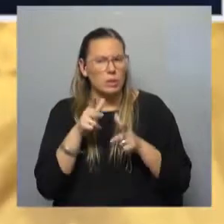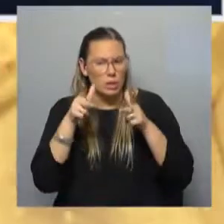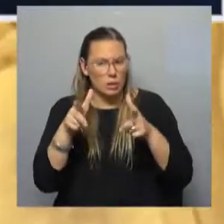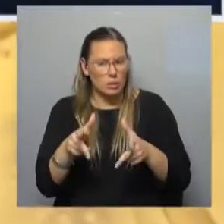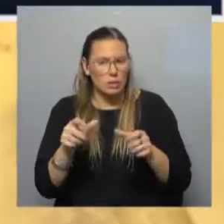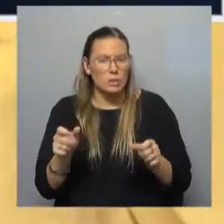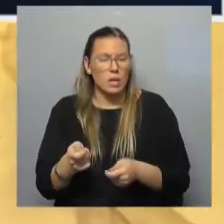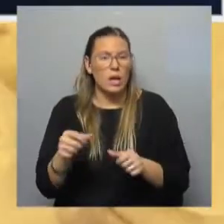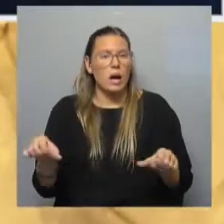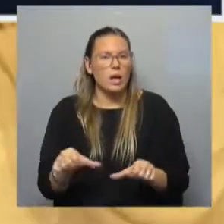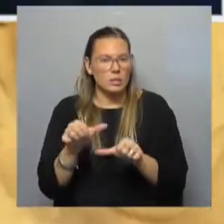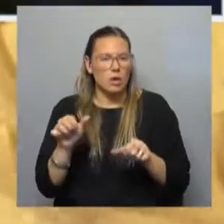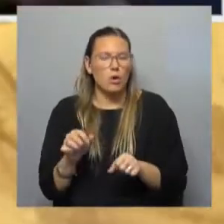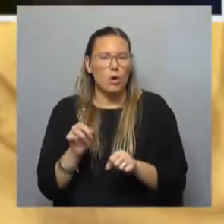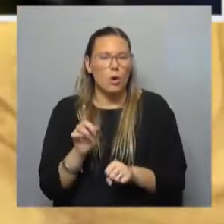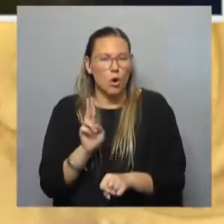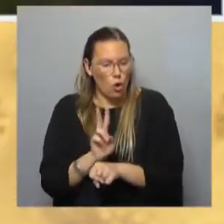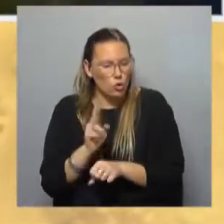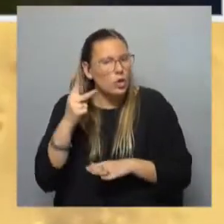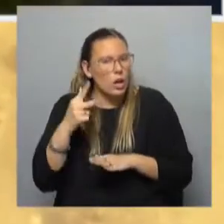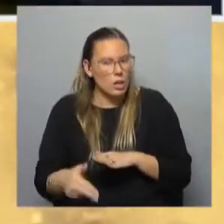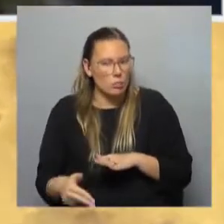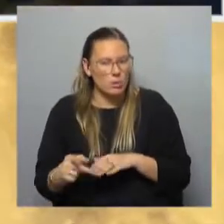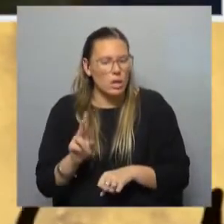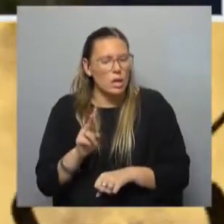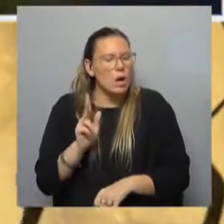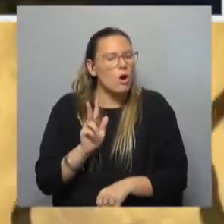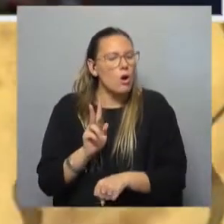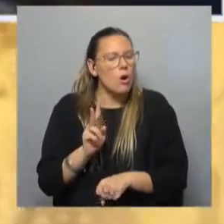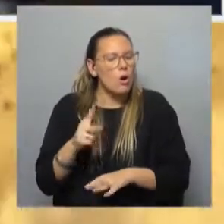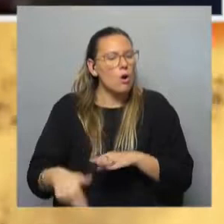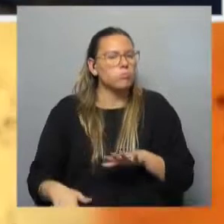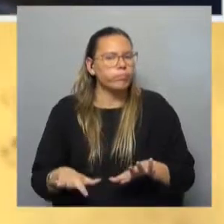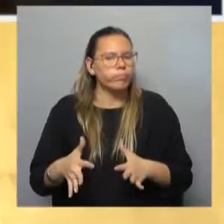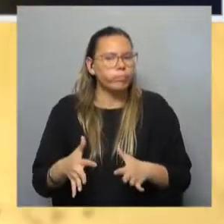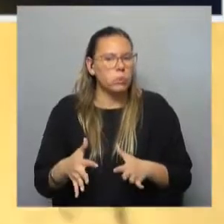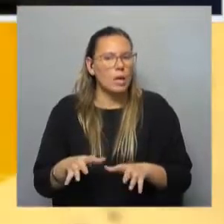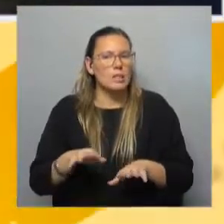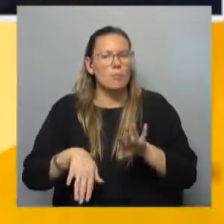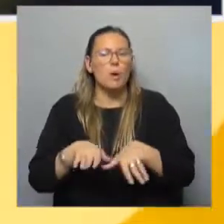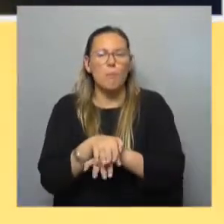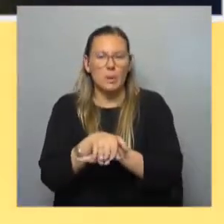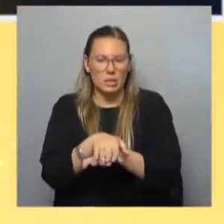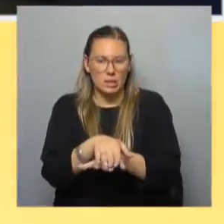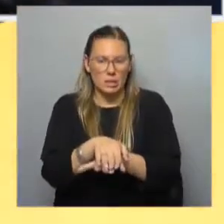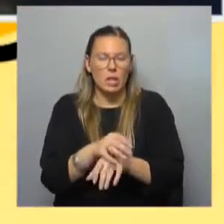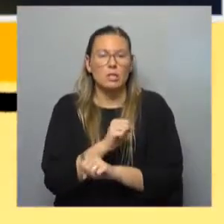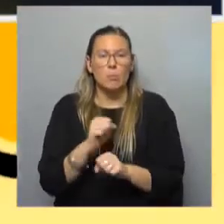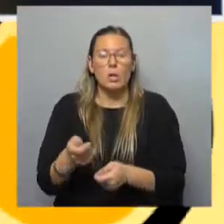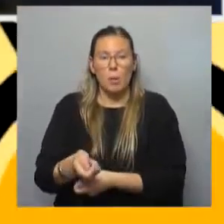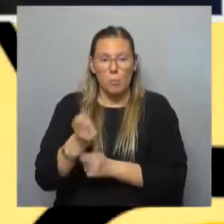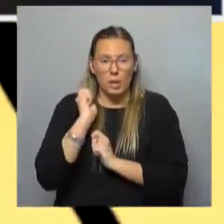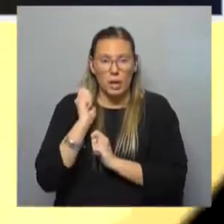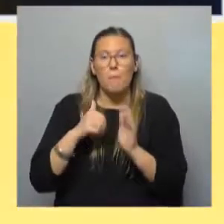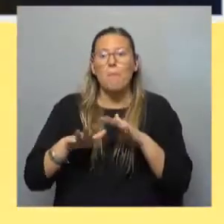se realice obviamente con determinados límites. ¿Y dónde están estos límites? Nos explicaban la talla de los peces. O sea, está permitido pescar las